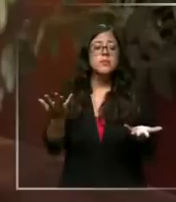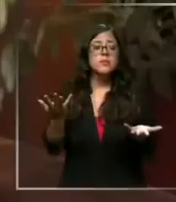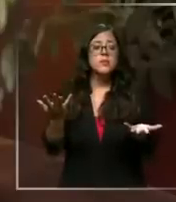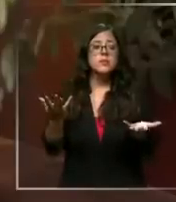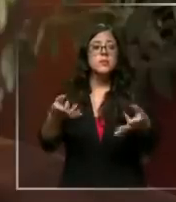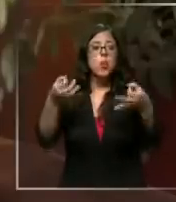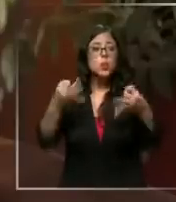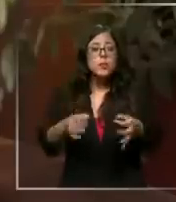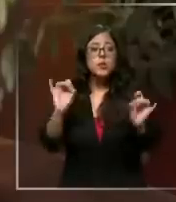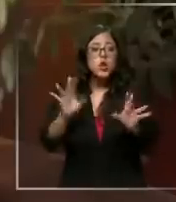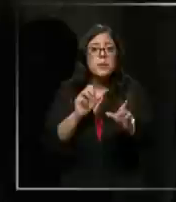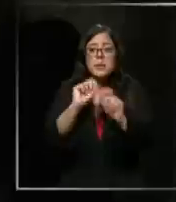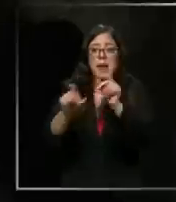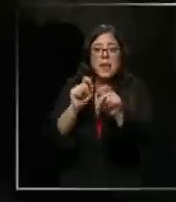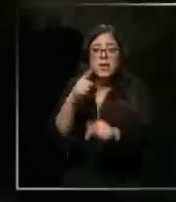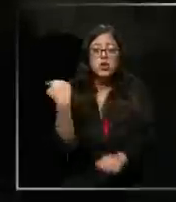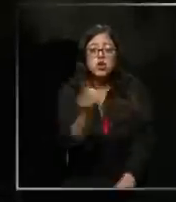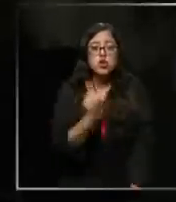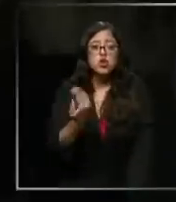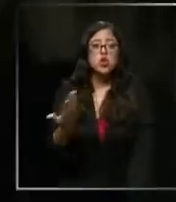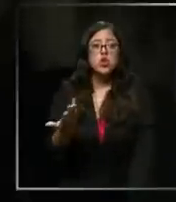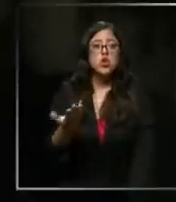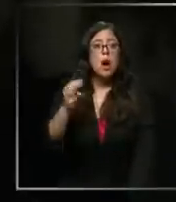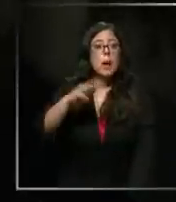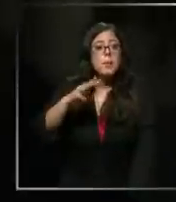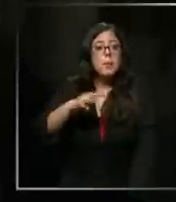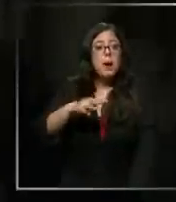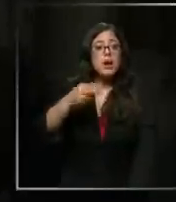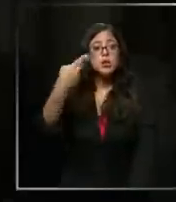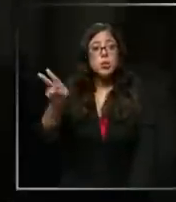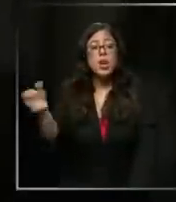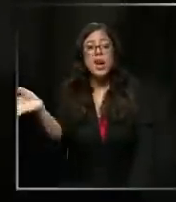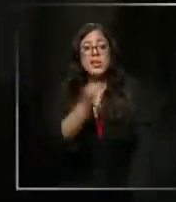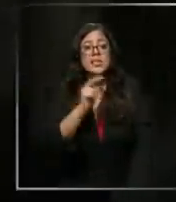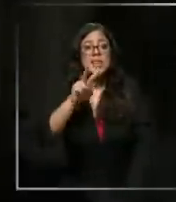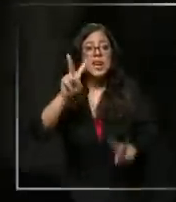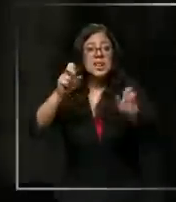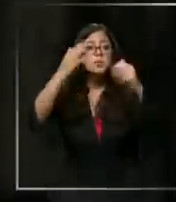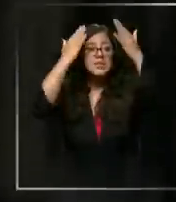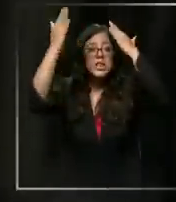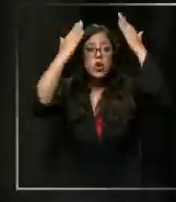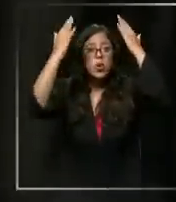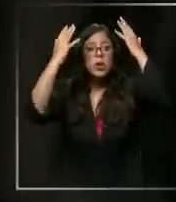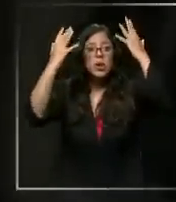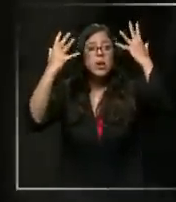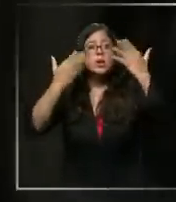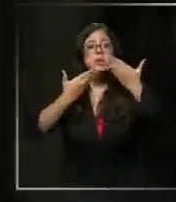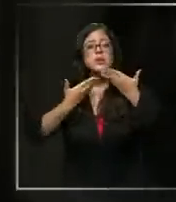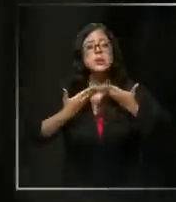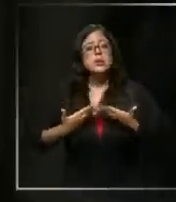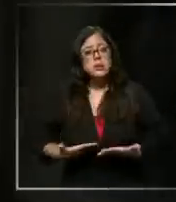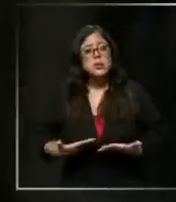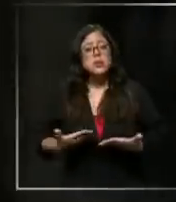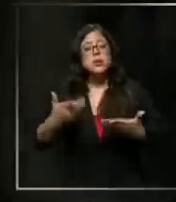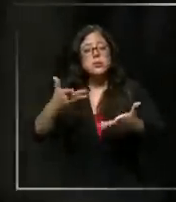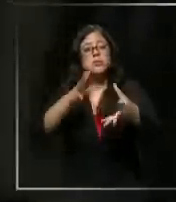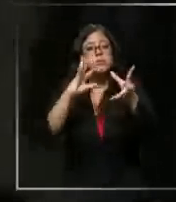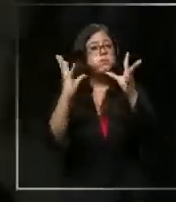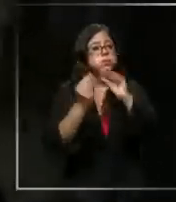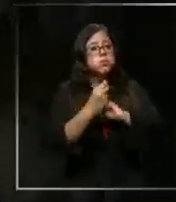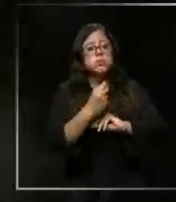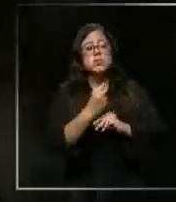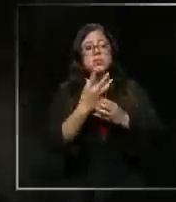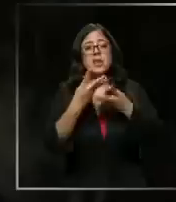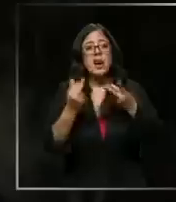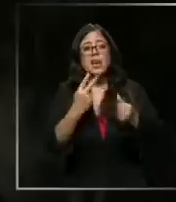para defendernos madre segura que la carga psicológica es notoria y que esto ha deteriorado la calidad